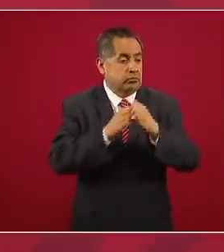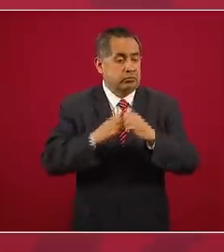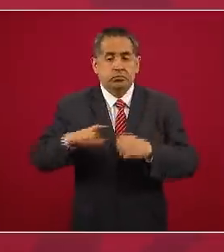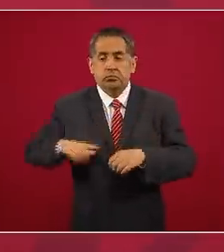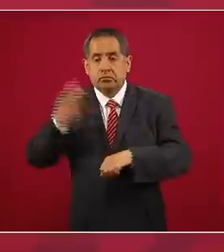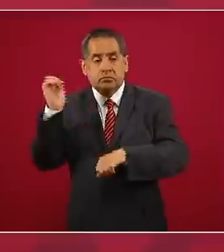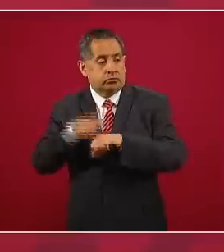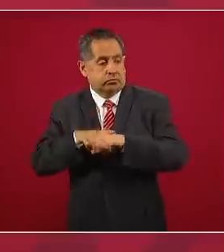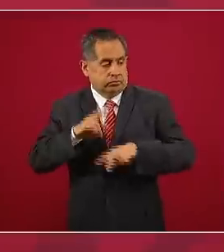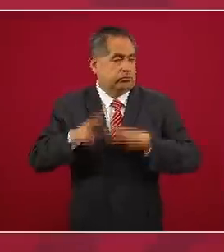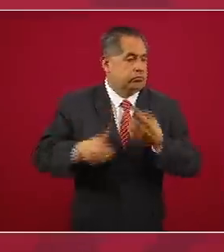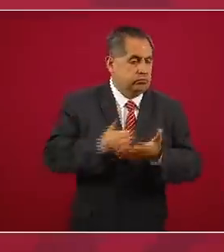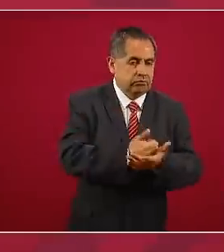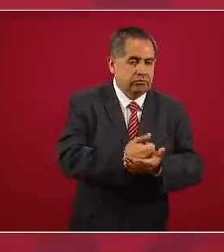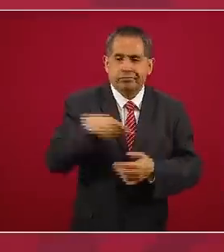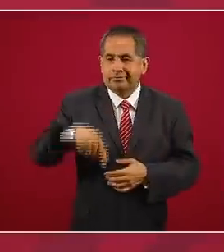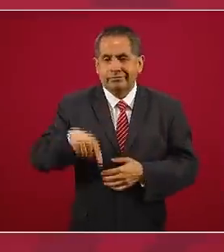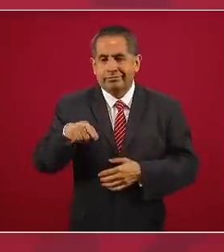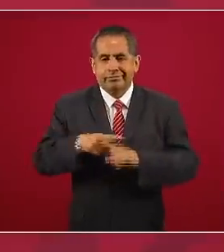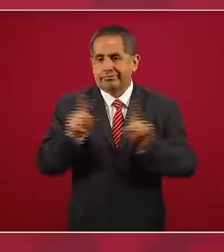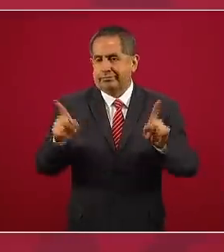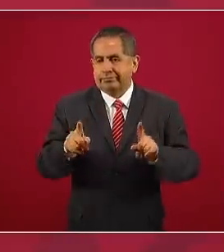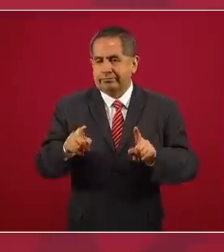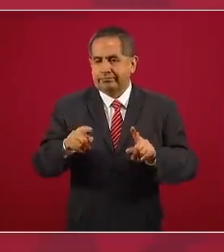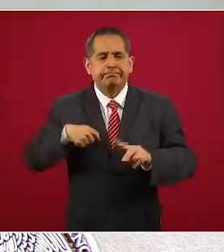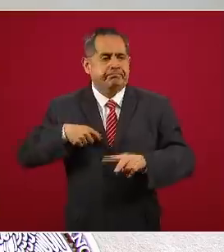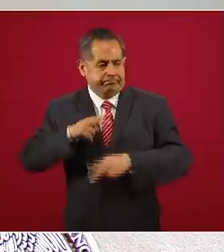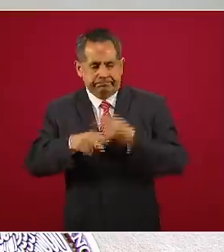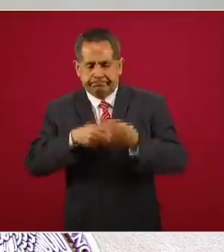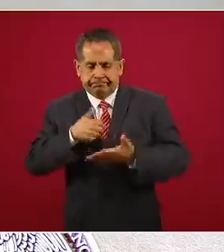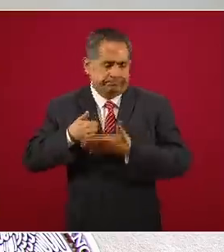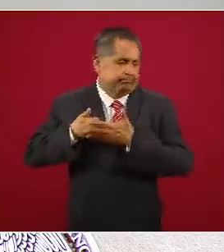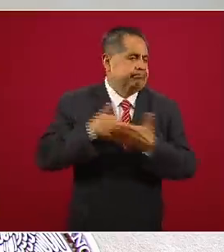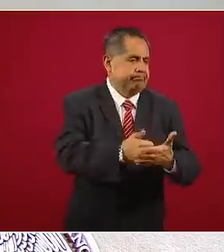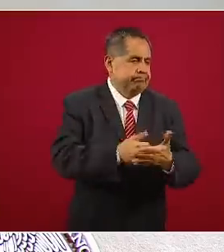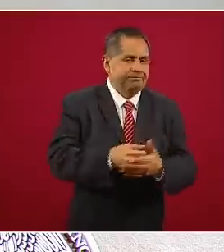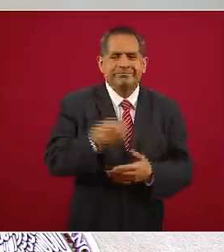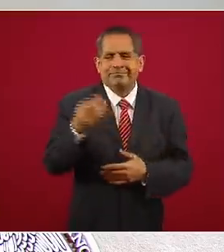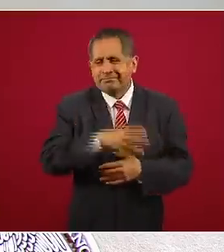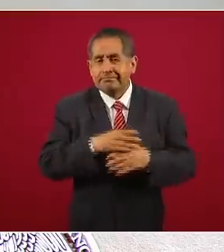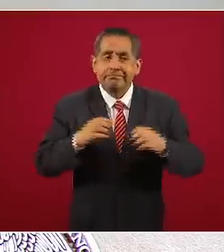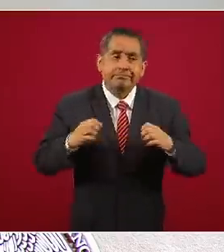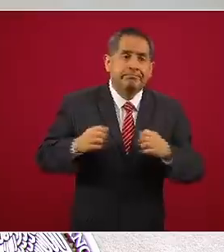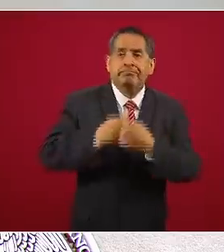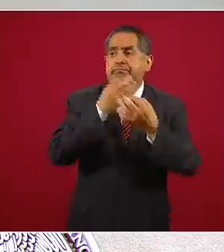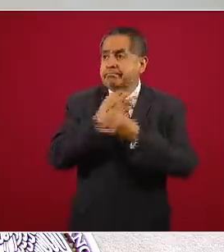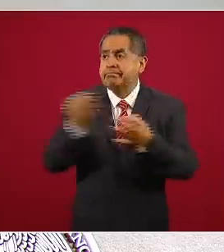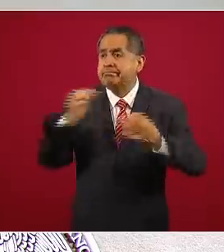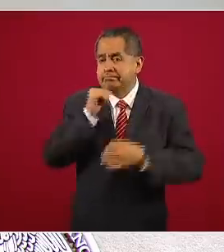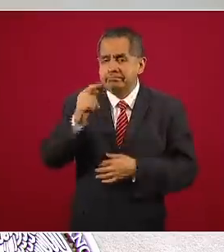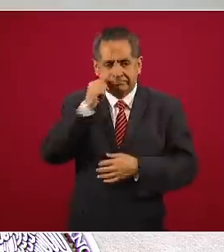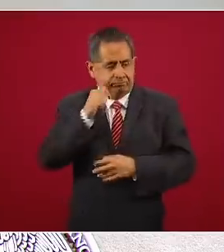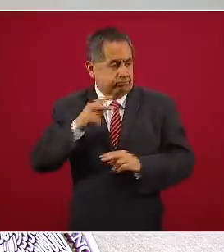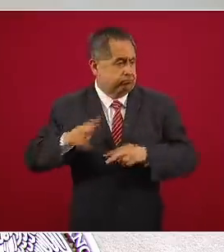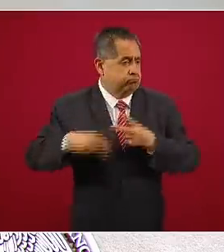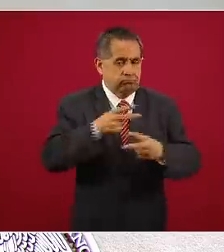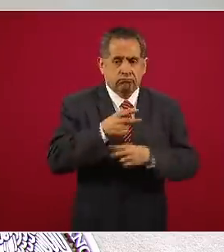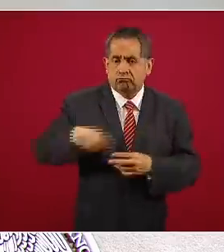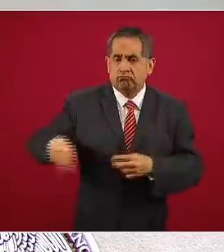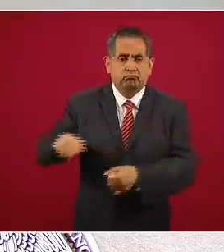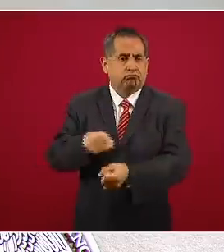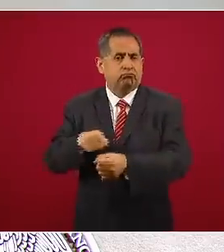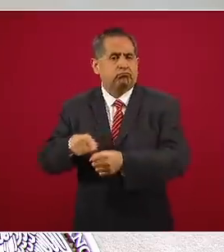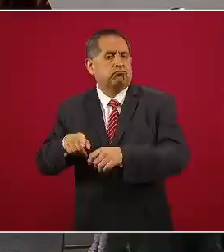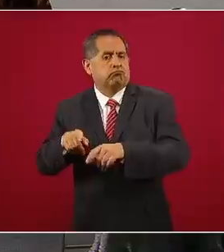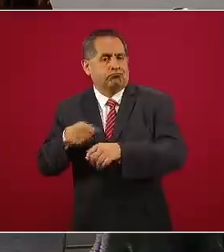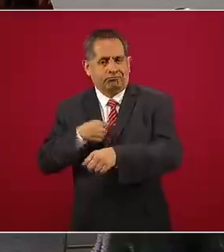en nuestro país se actúa de inmediato sin declaratoria incluso nuestros hermanos soldados nuestros hermanos marinos